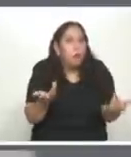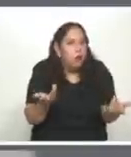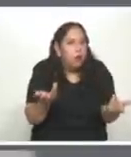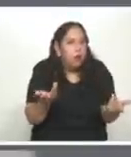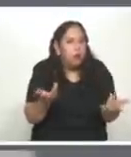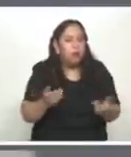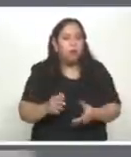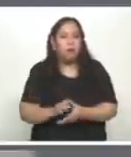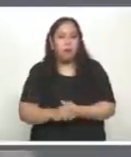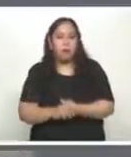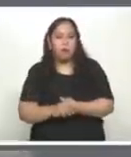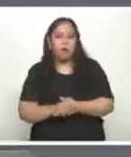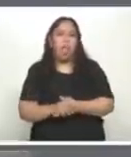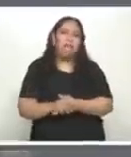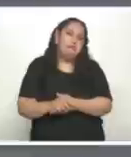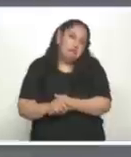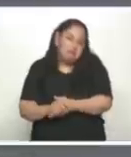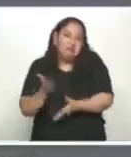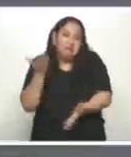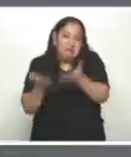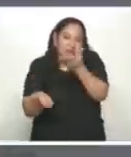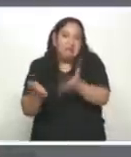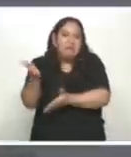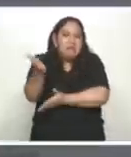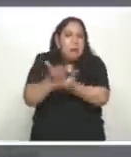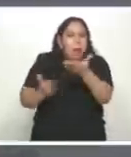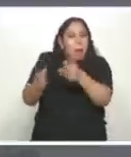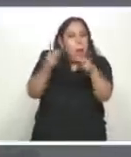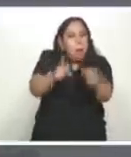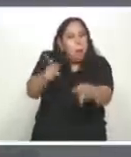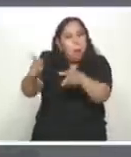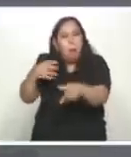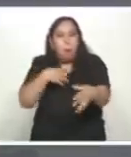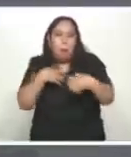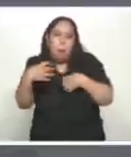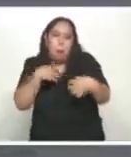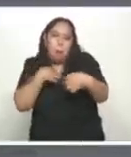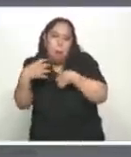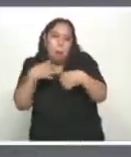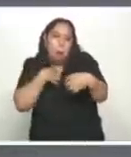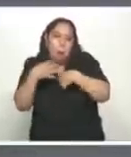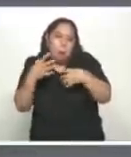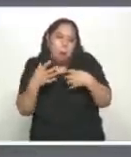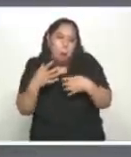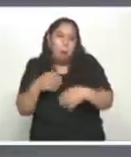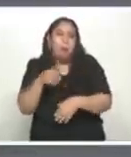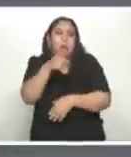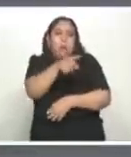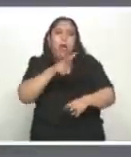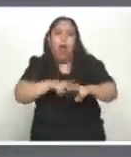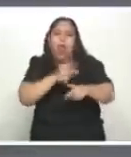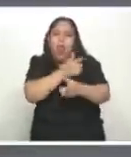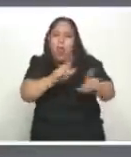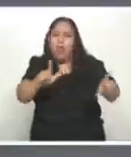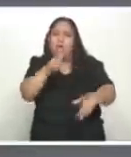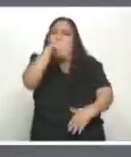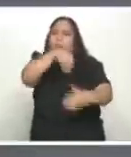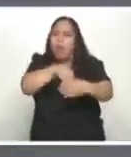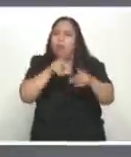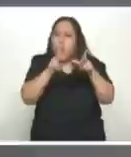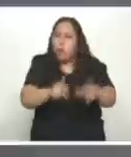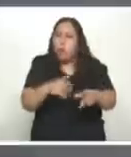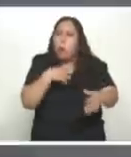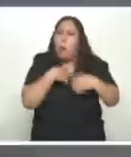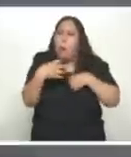Posiblemente hay una protesta legítima, pero la mayoría en este caso puede ser producto